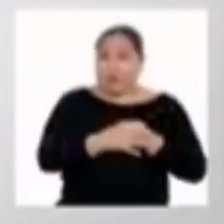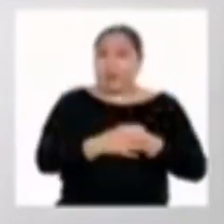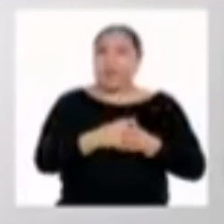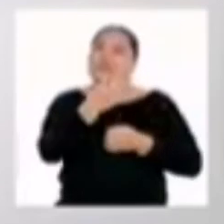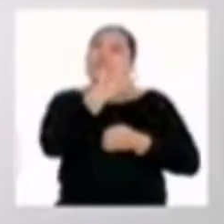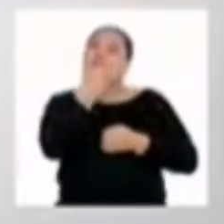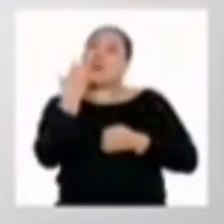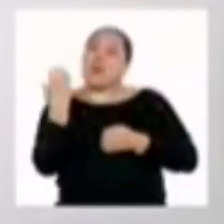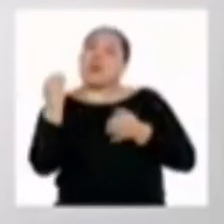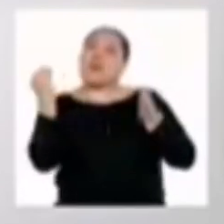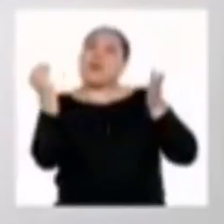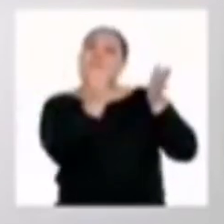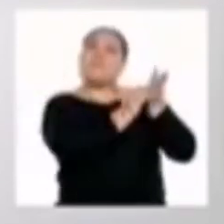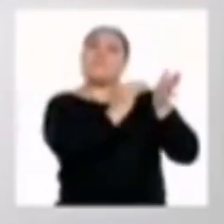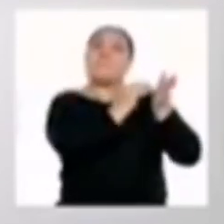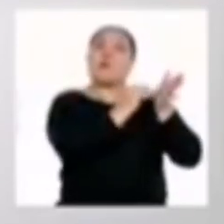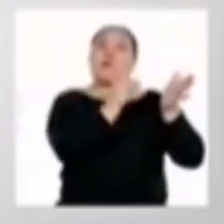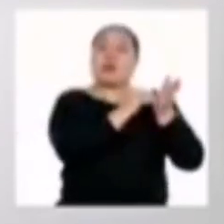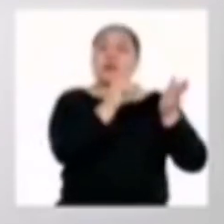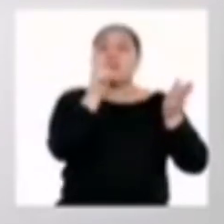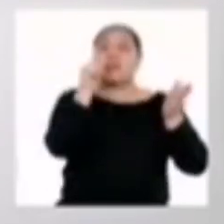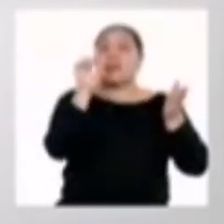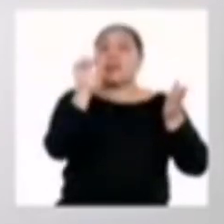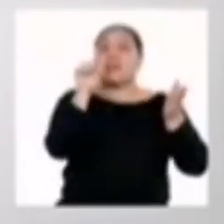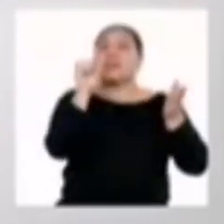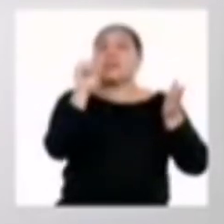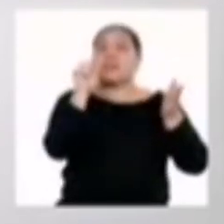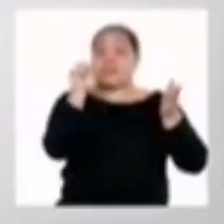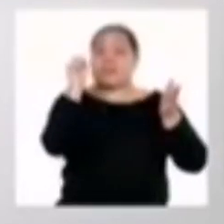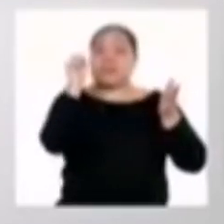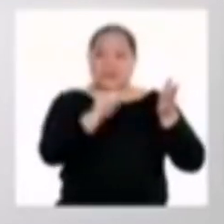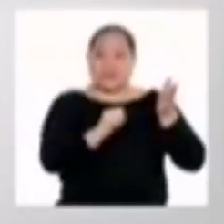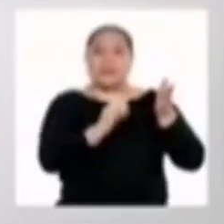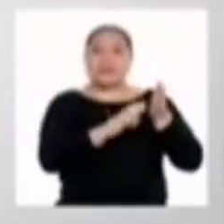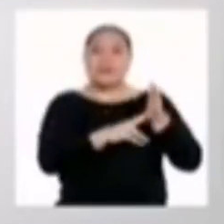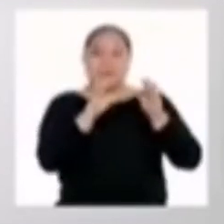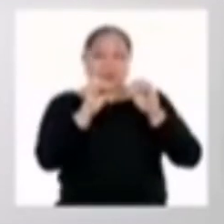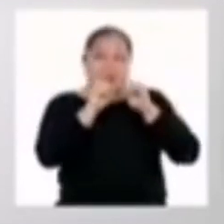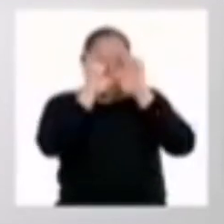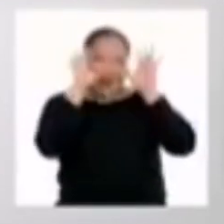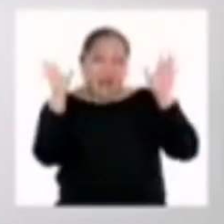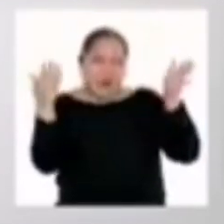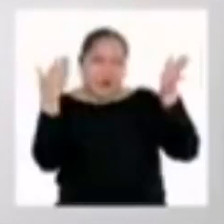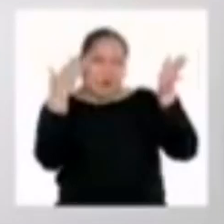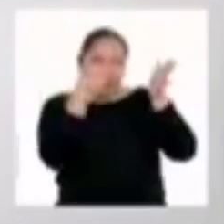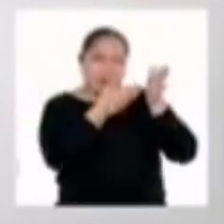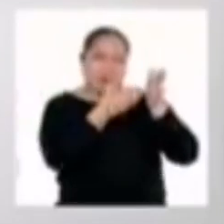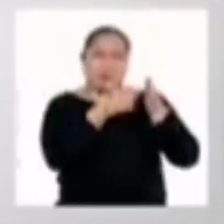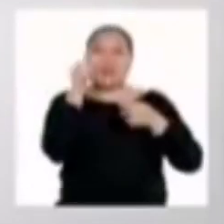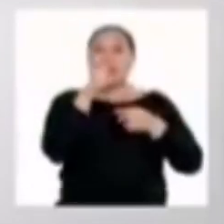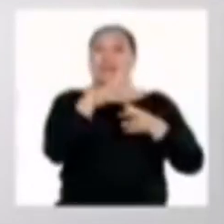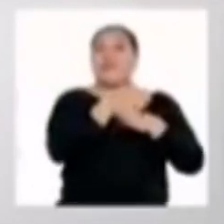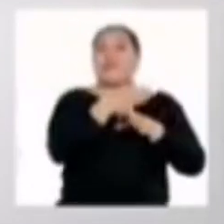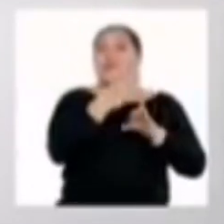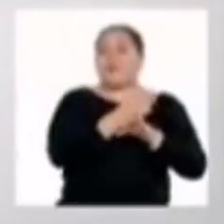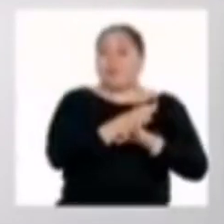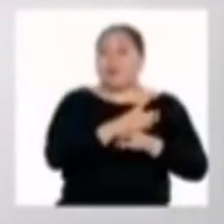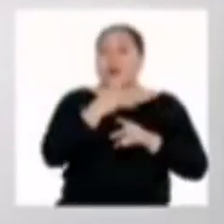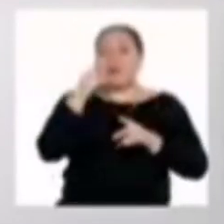mismo, es mejor decir las cosas claras y directas, siendo bien explícitos. De esta